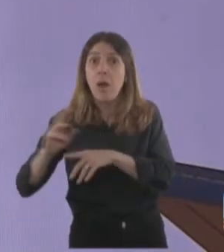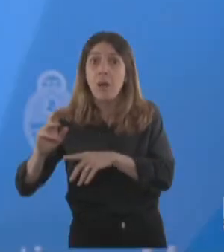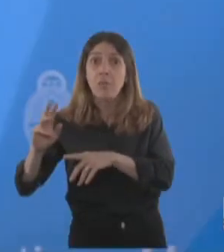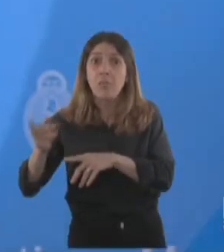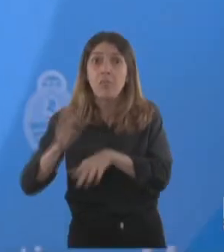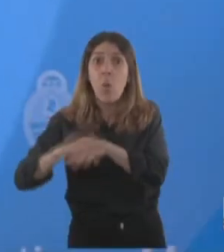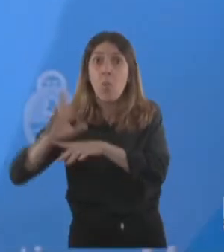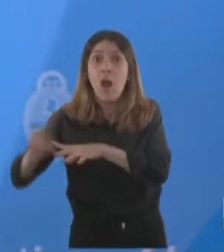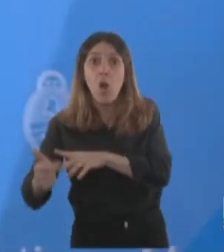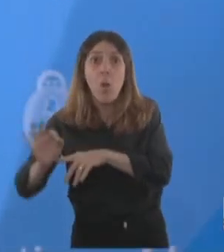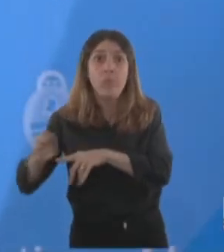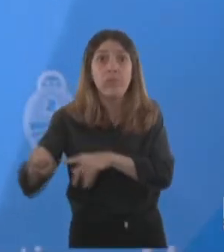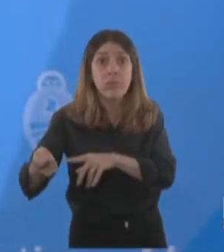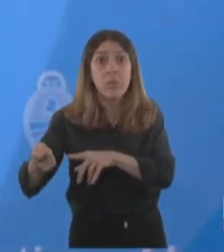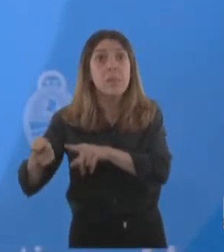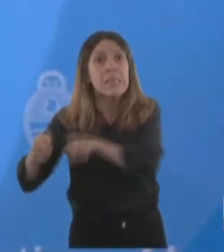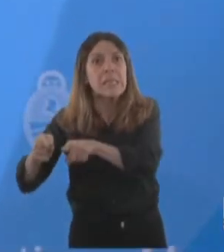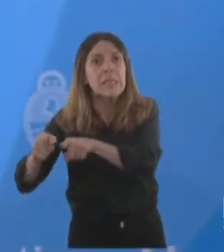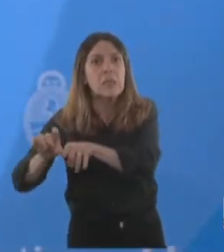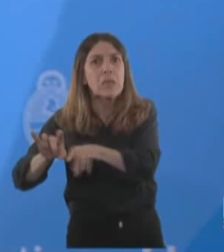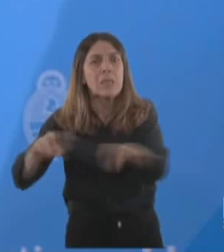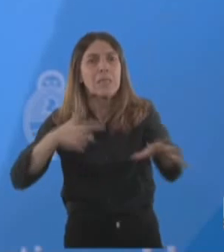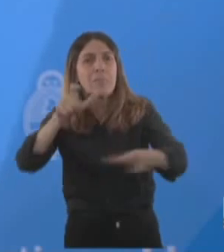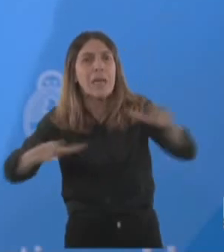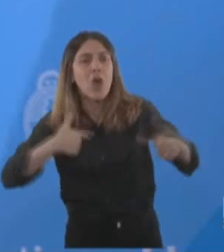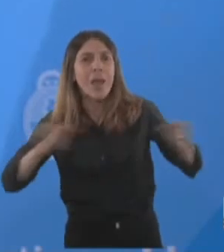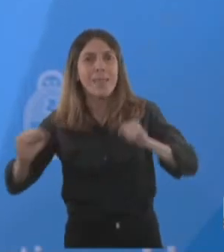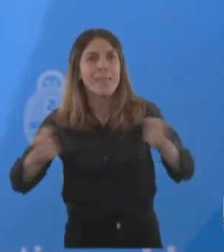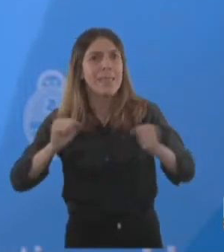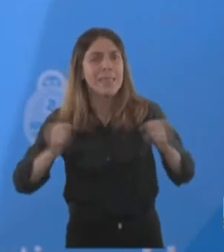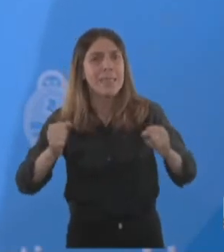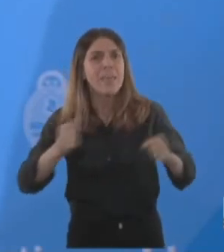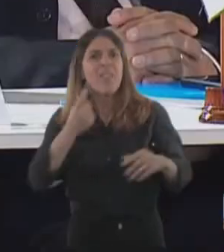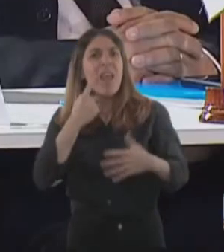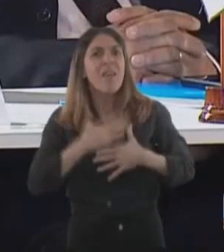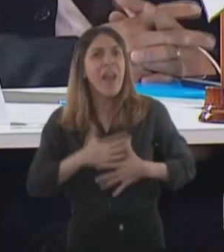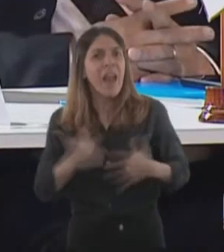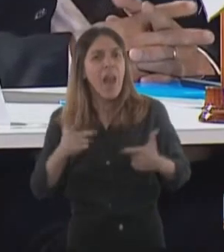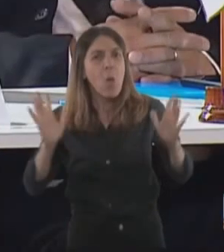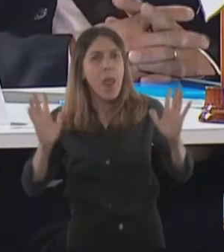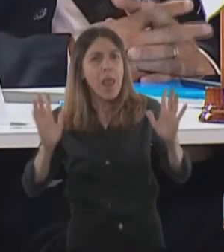le resta tranquilidad a la vida de la gente. Y que a ese delito